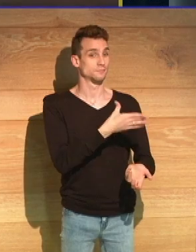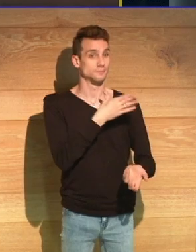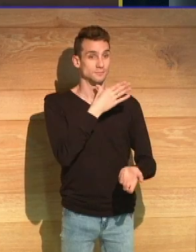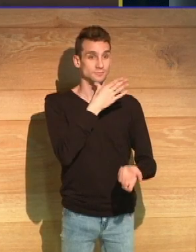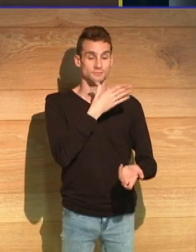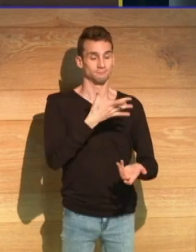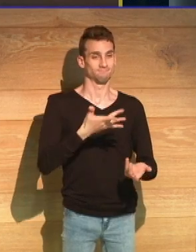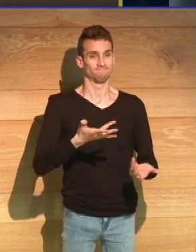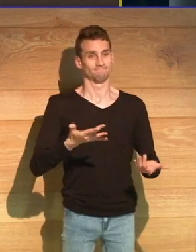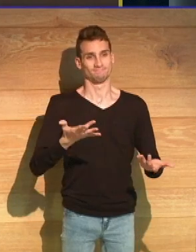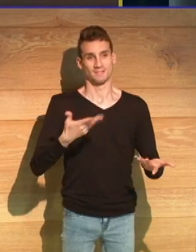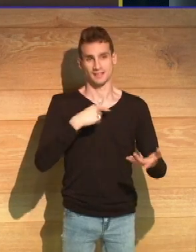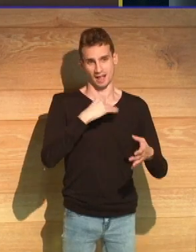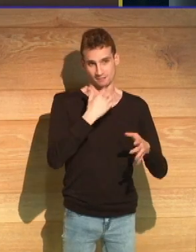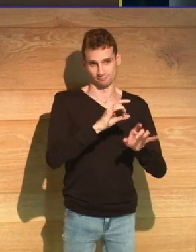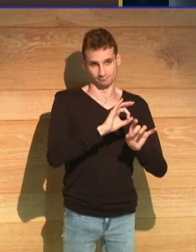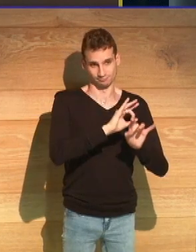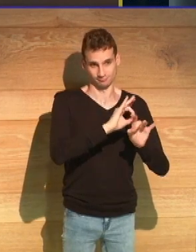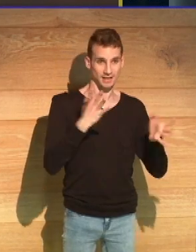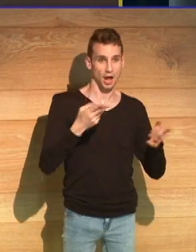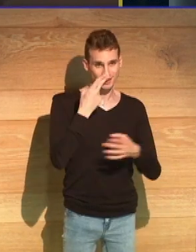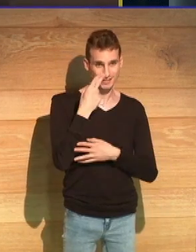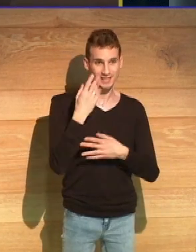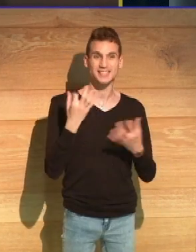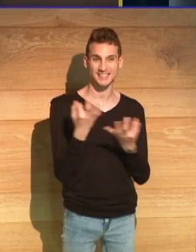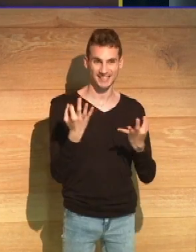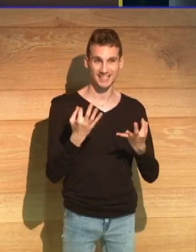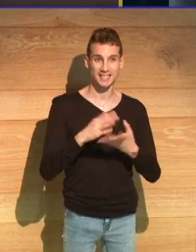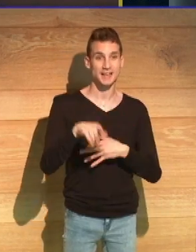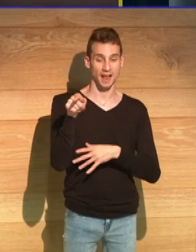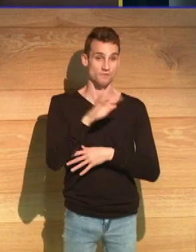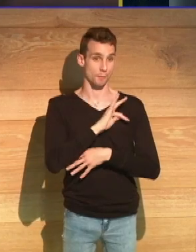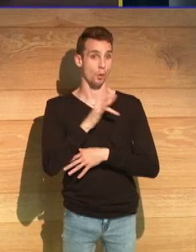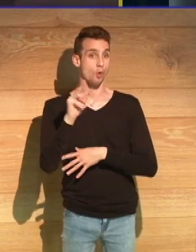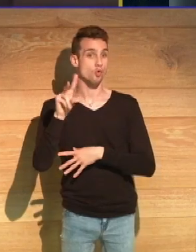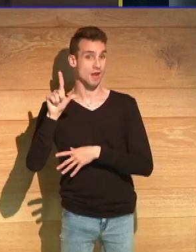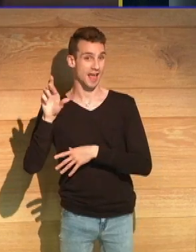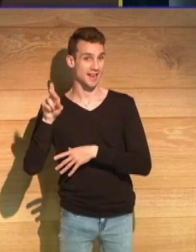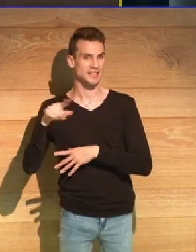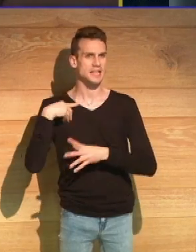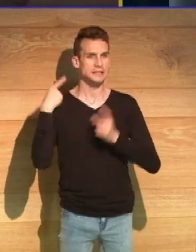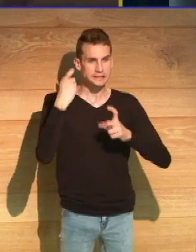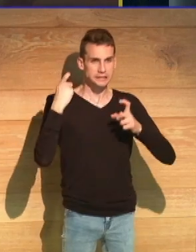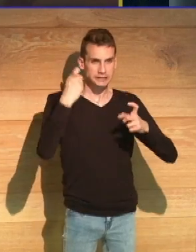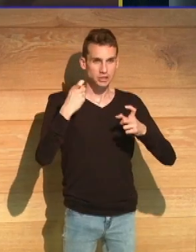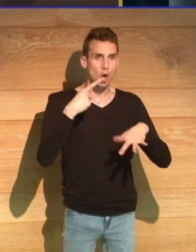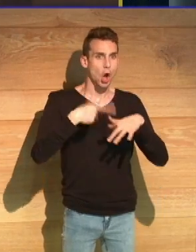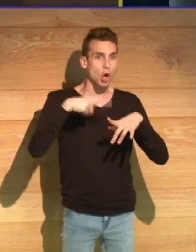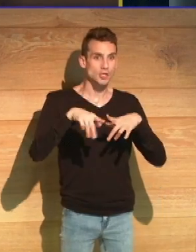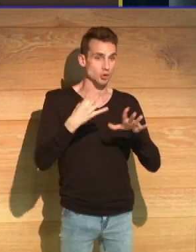la cosa más clara y más interesante es que él está tratando de hacer más y más con menos y